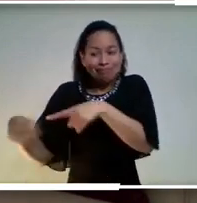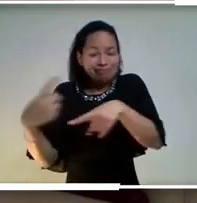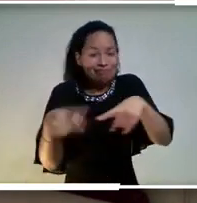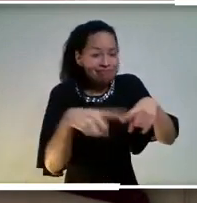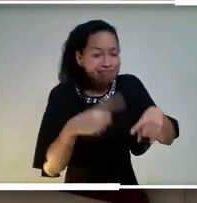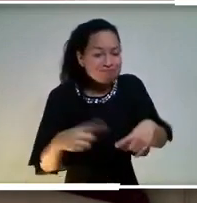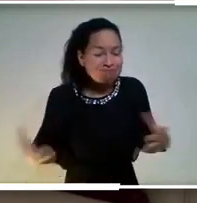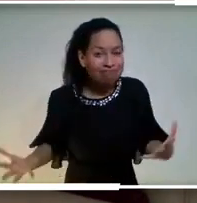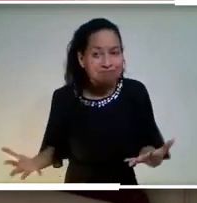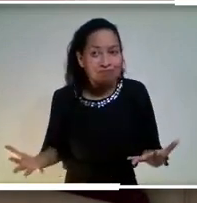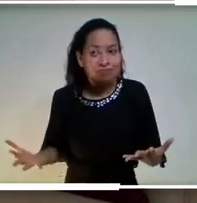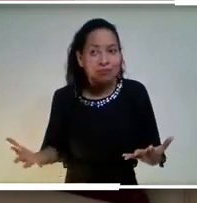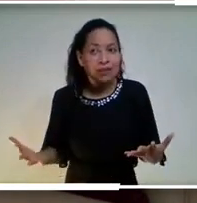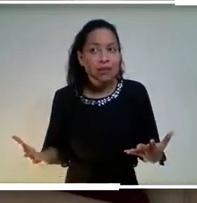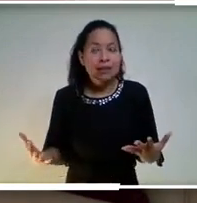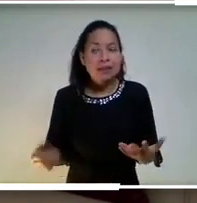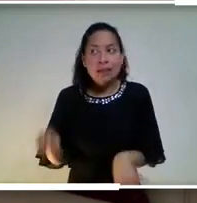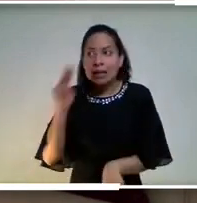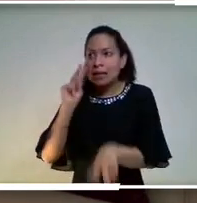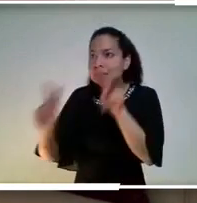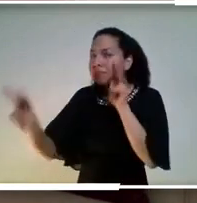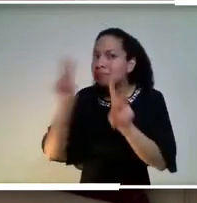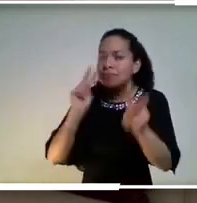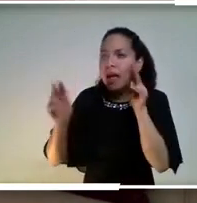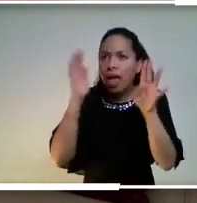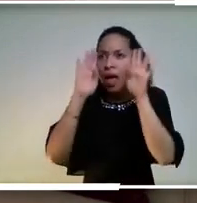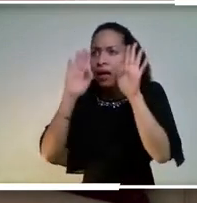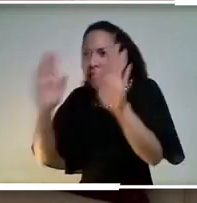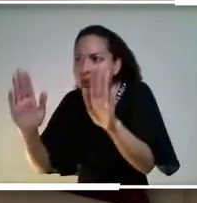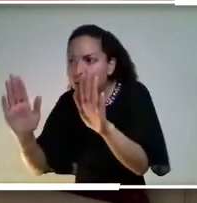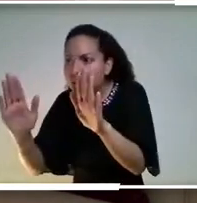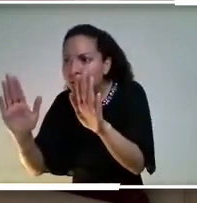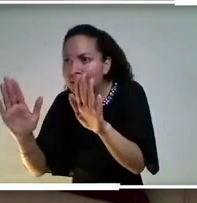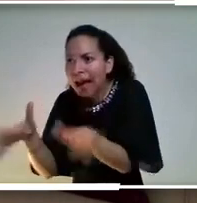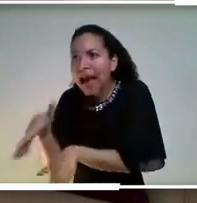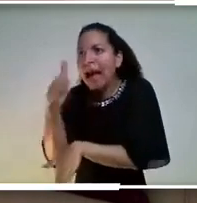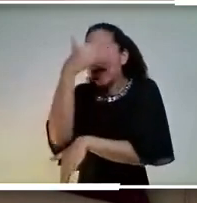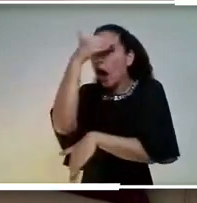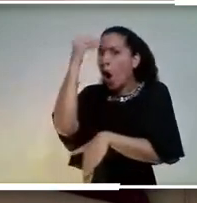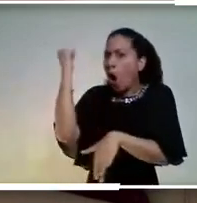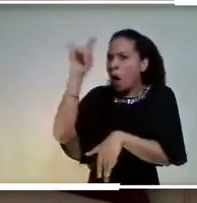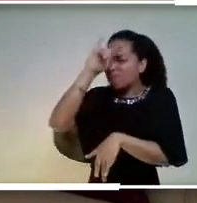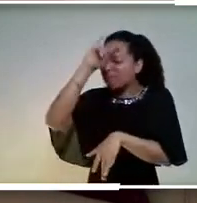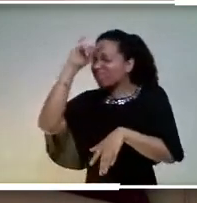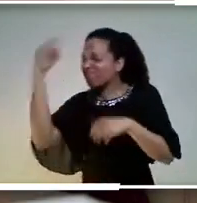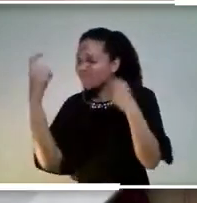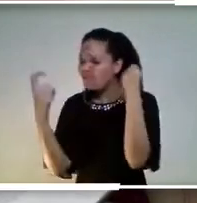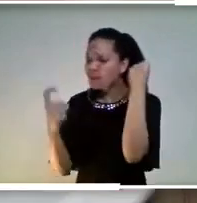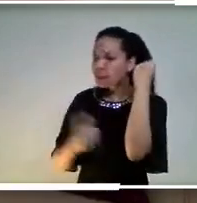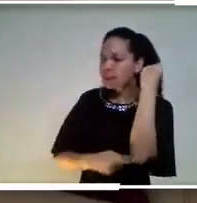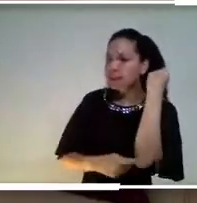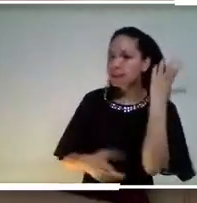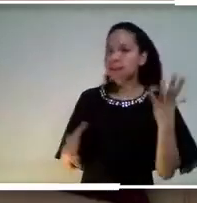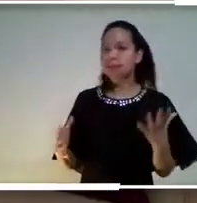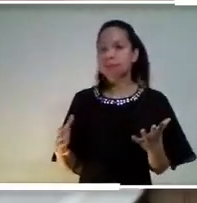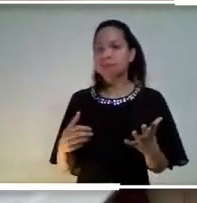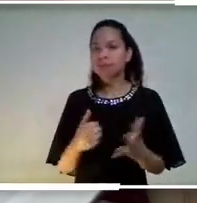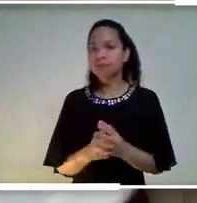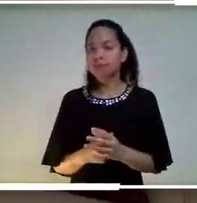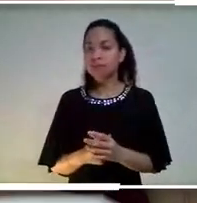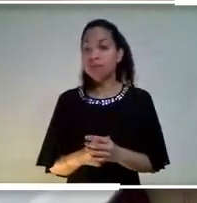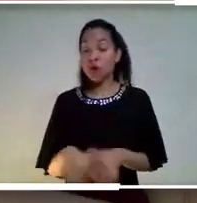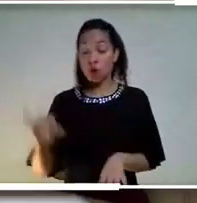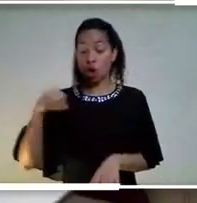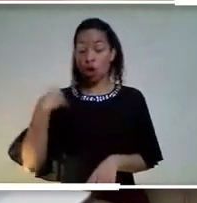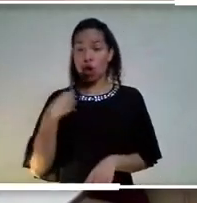escuchas historias terribles de gente que ha estado en eso disney chad o la mayoría de las películas en los años cosas sobrenaturales porque están